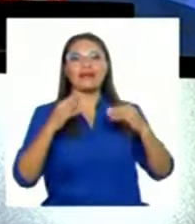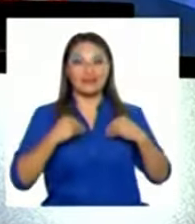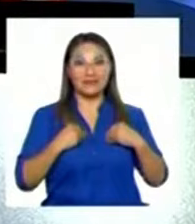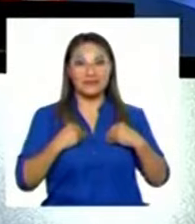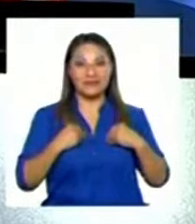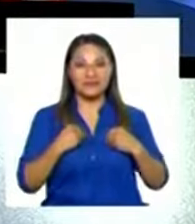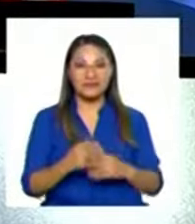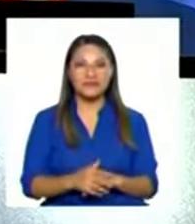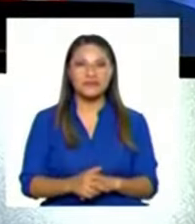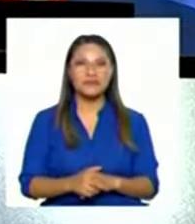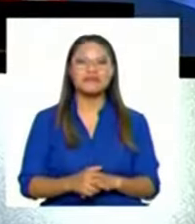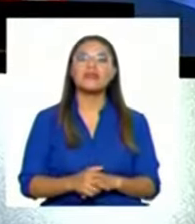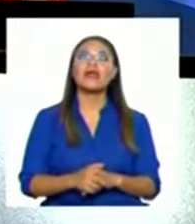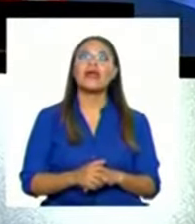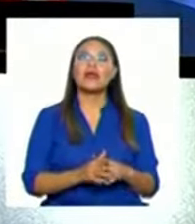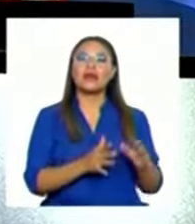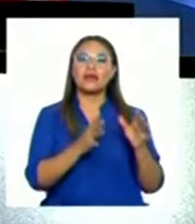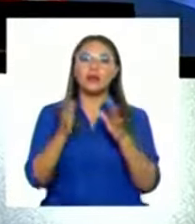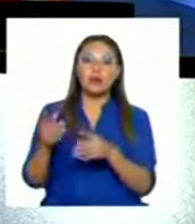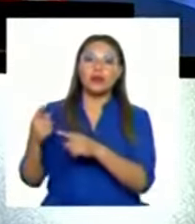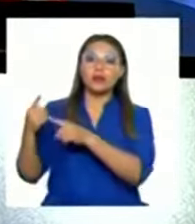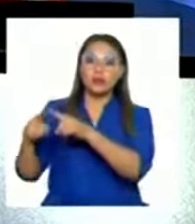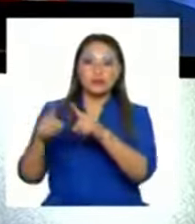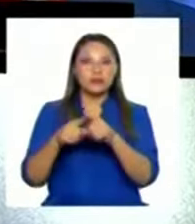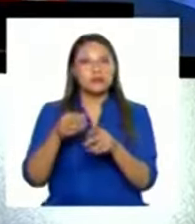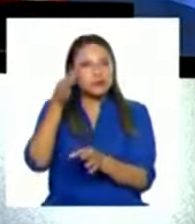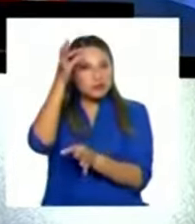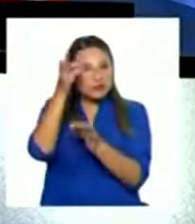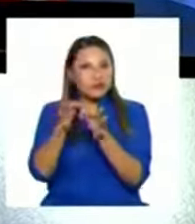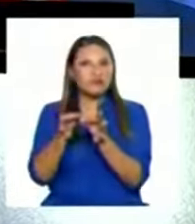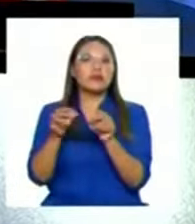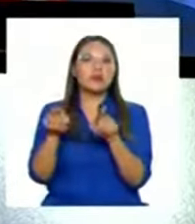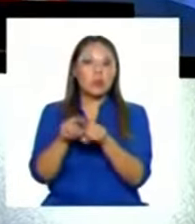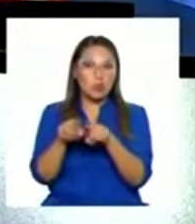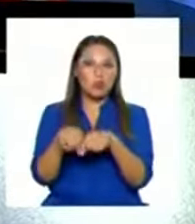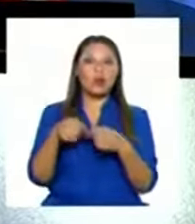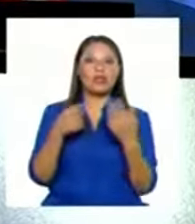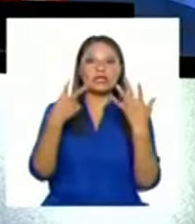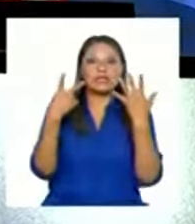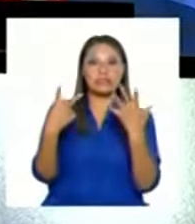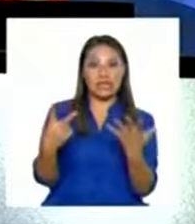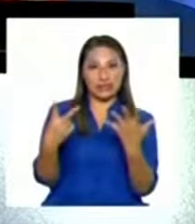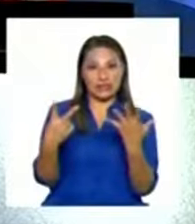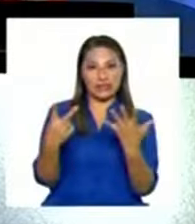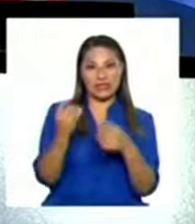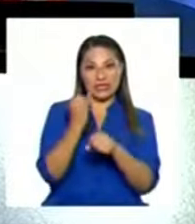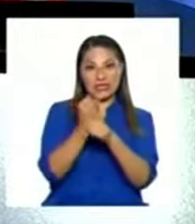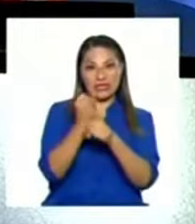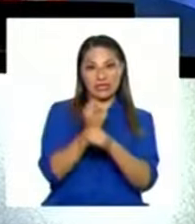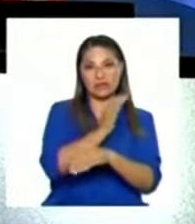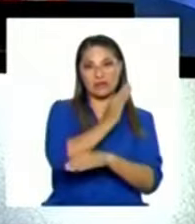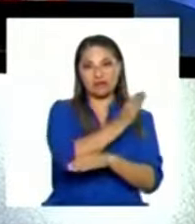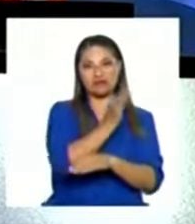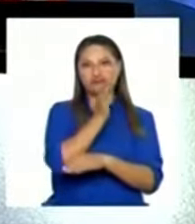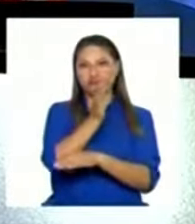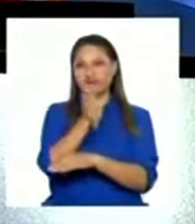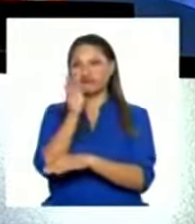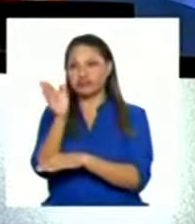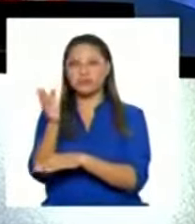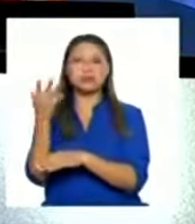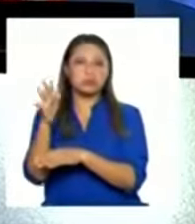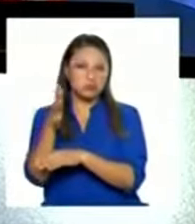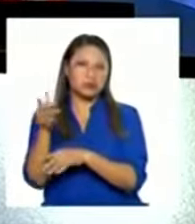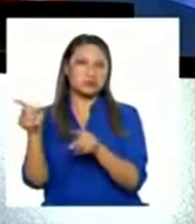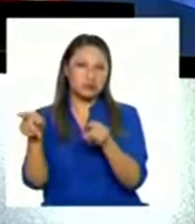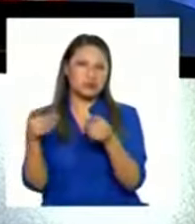que miles de fieles hacen ya este tradicional recorrido de las siete iglesias en el centro de Lima, como veíamos incluso hace... Desde temprano,